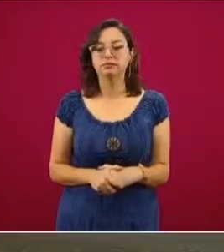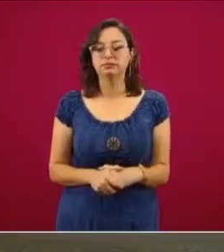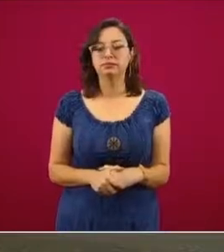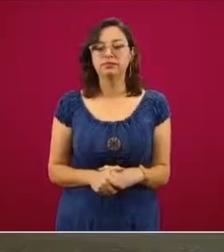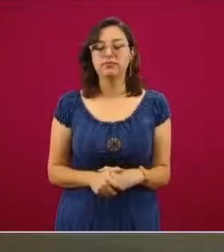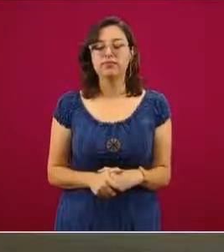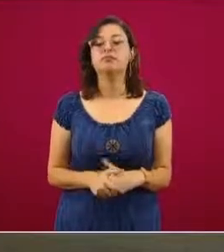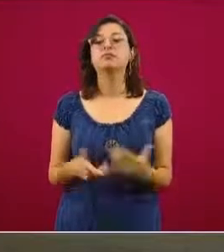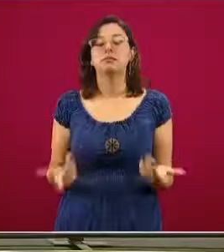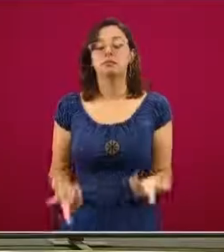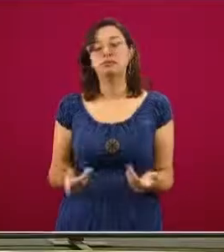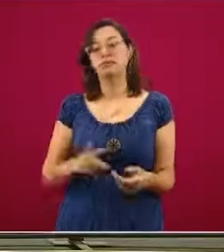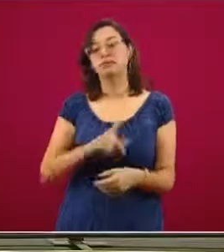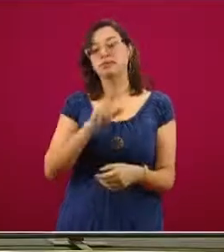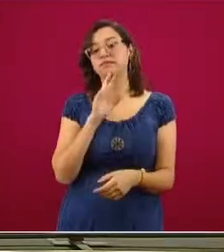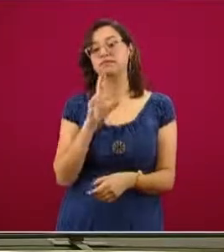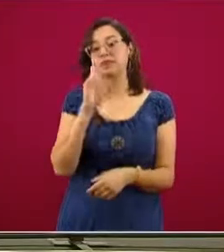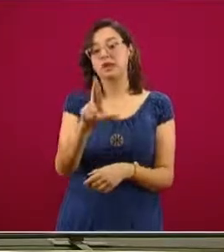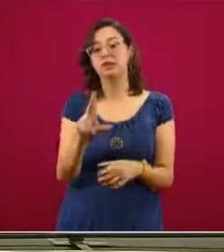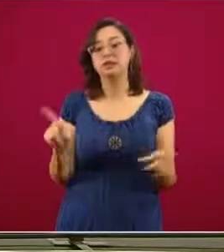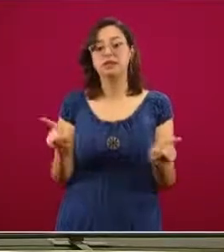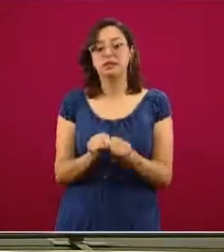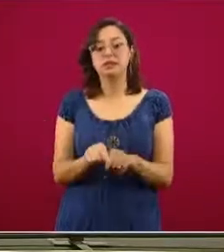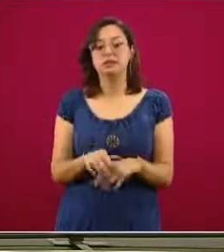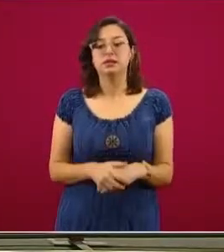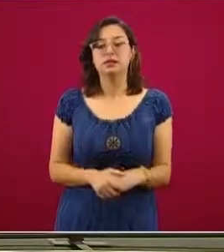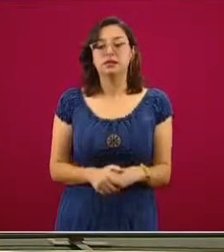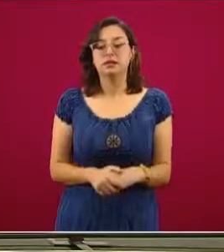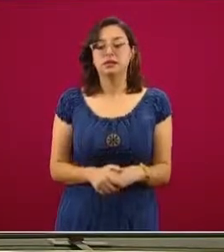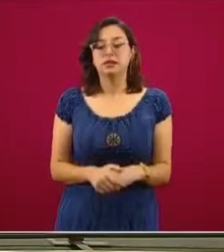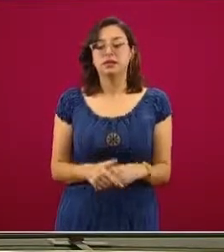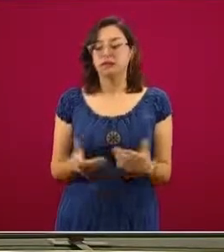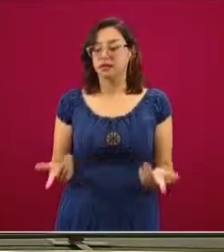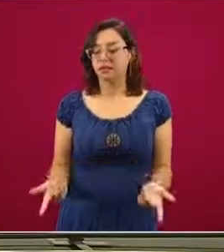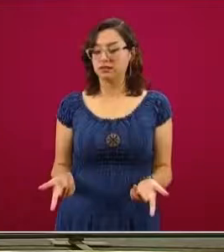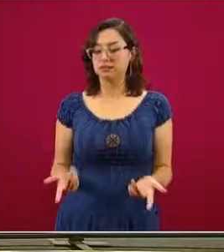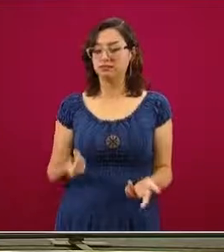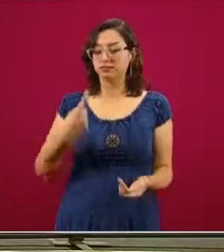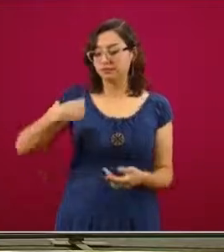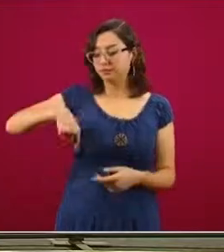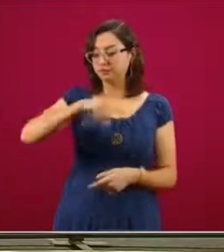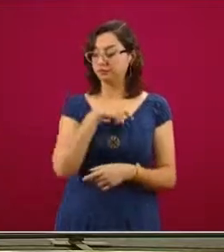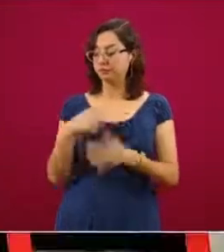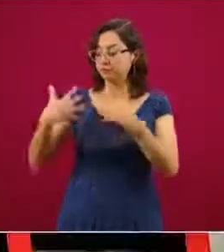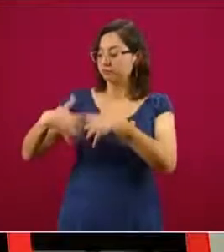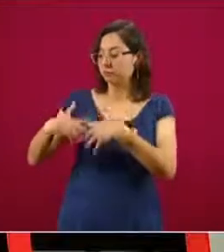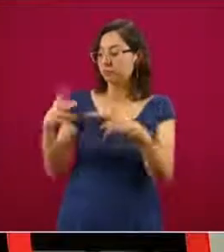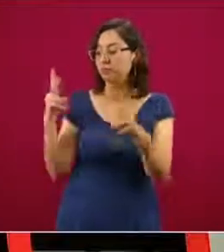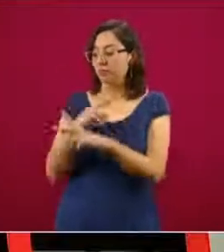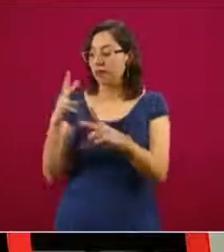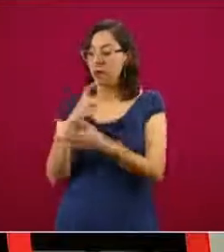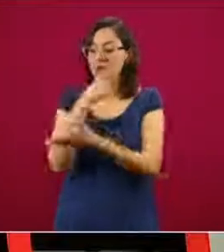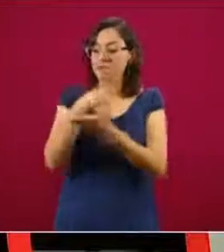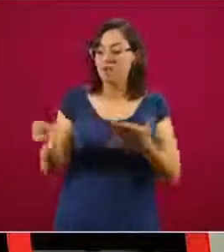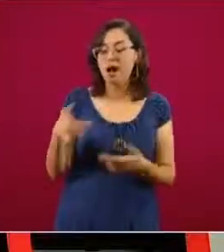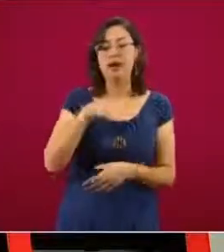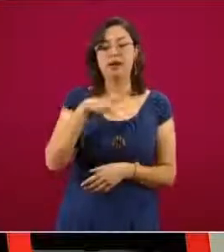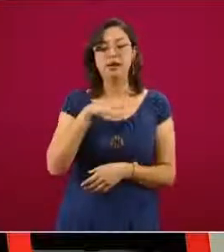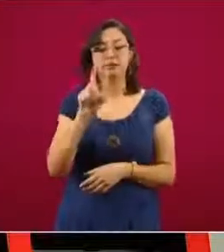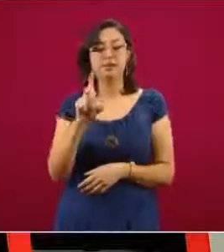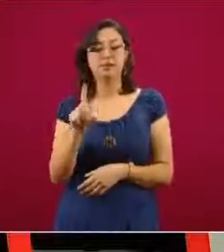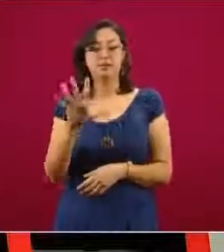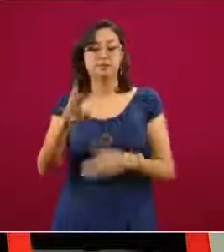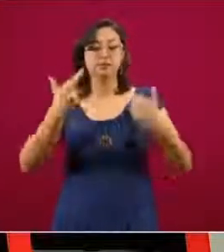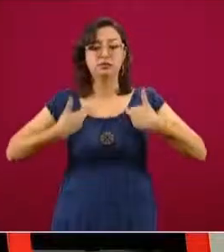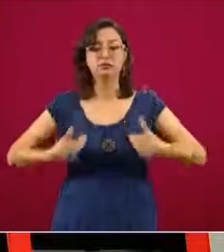muy rápido. Mire, nosotros liberamos las compras locales de los ventiladores. Esto es, tenemos 35 representaciones